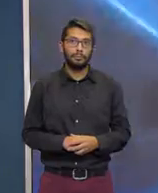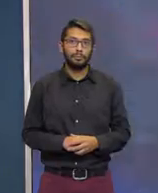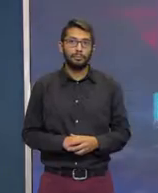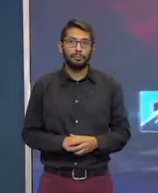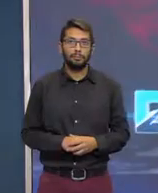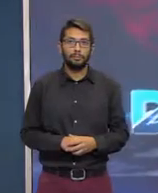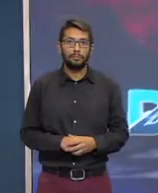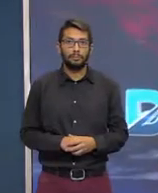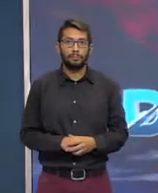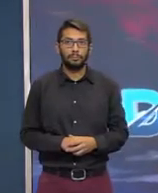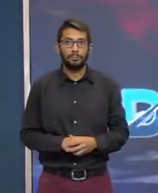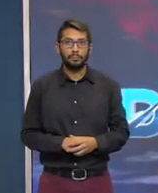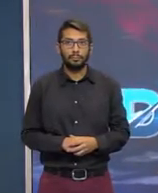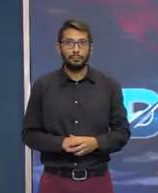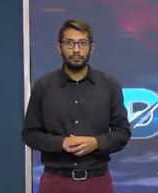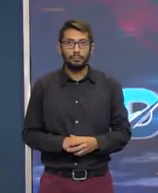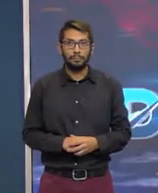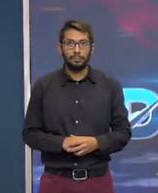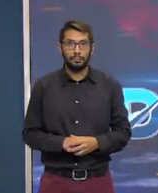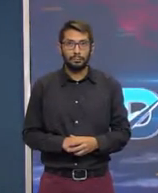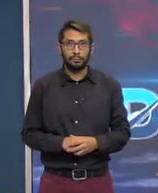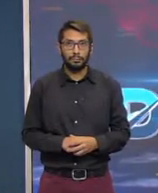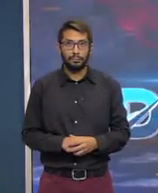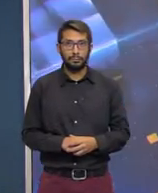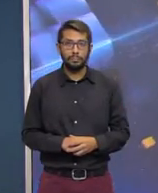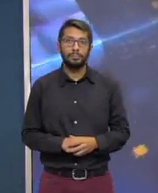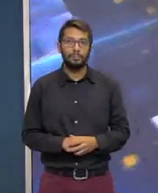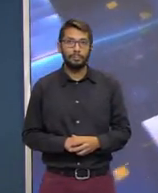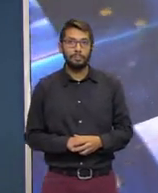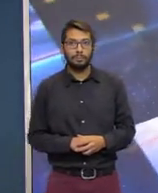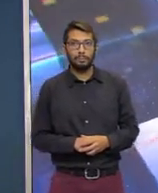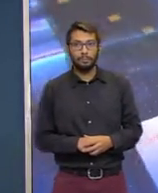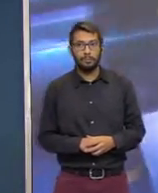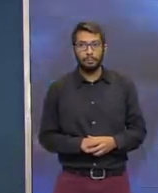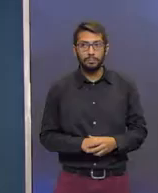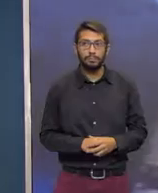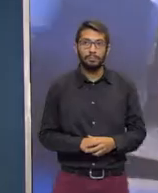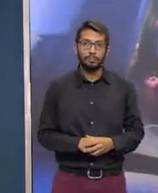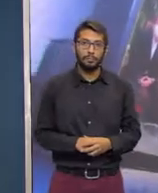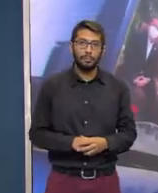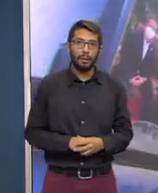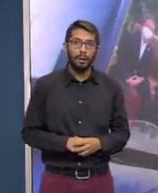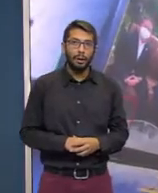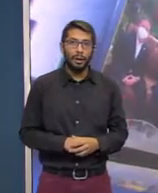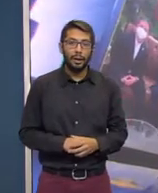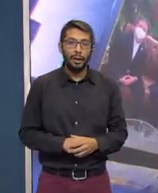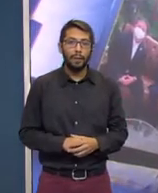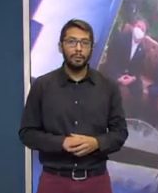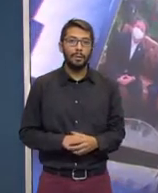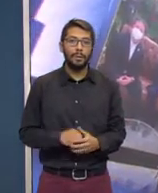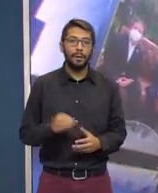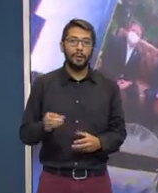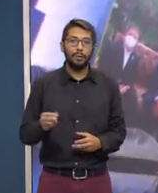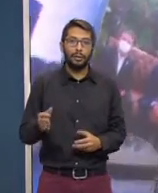gobierno, los ministros? Algún secretario, sí, secretario del ministro, sí. Bien.